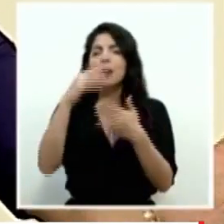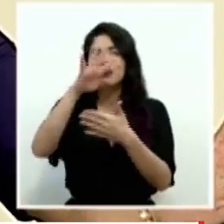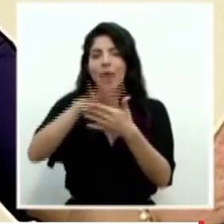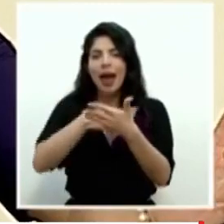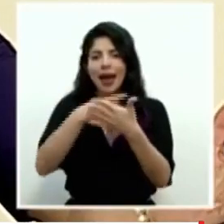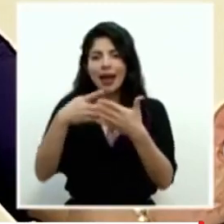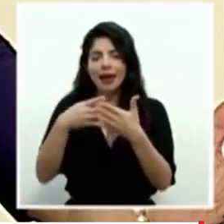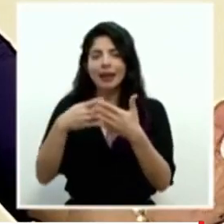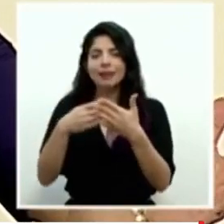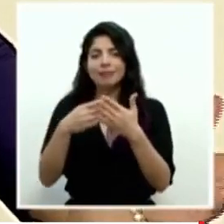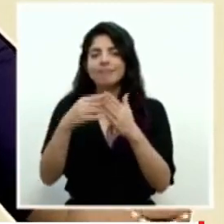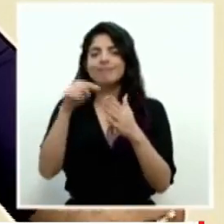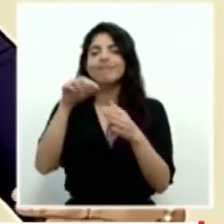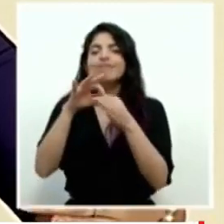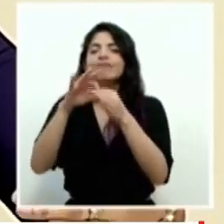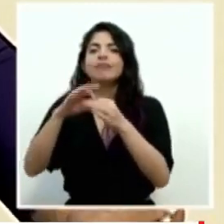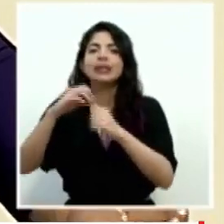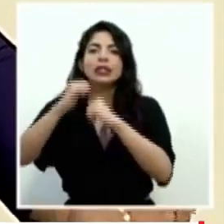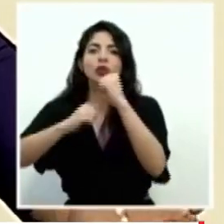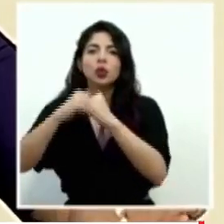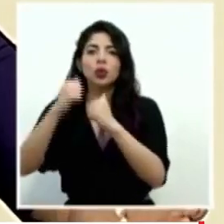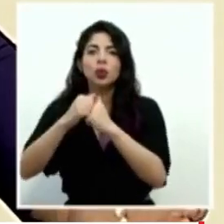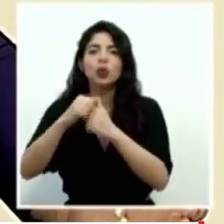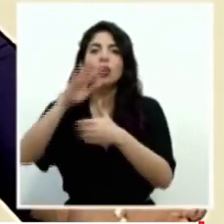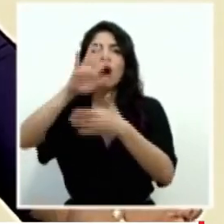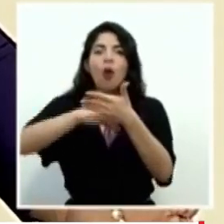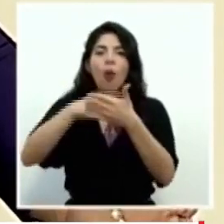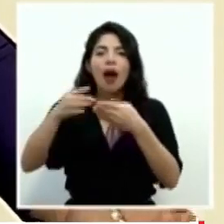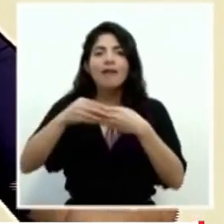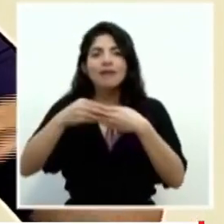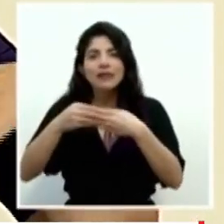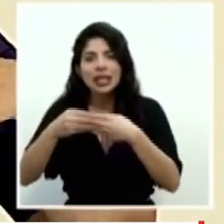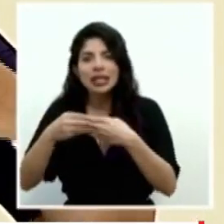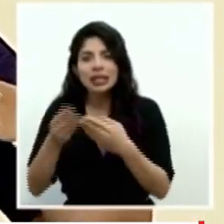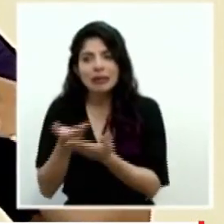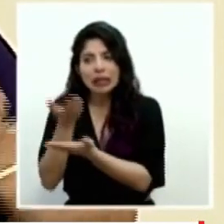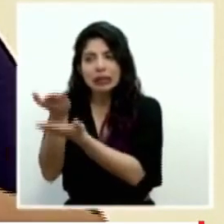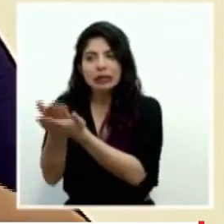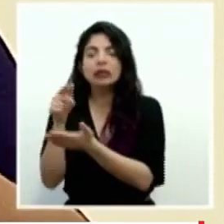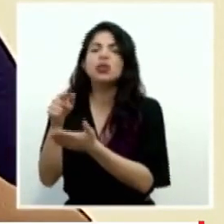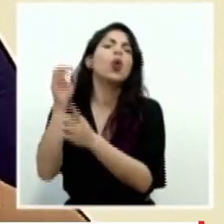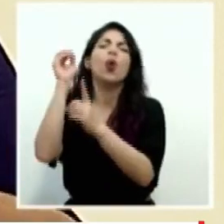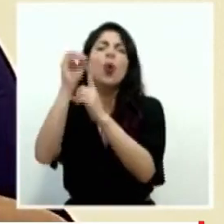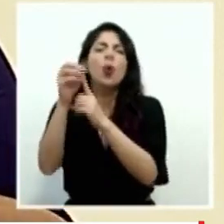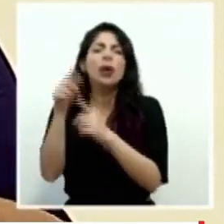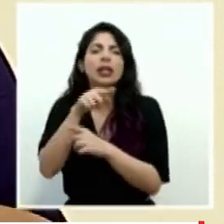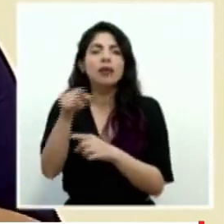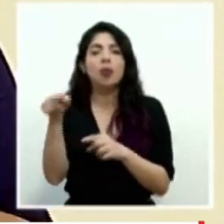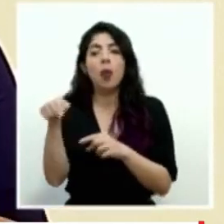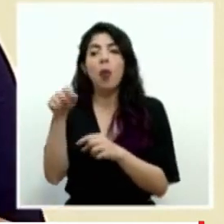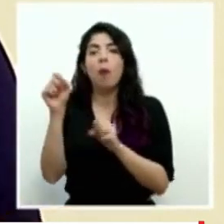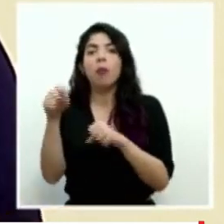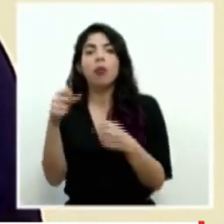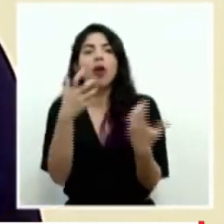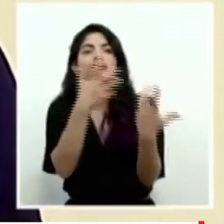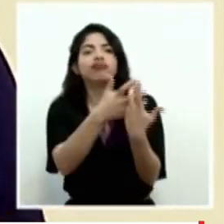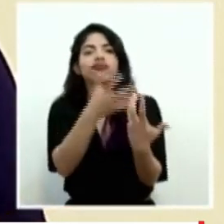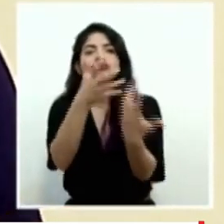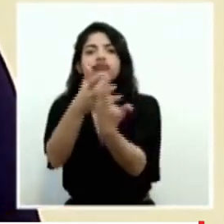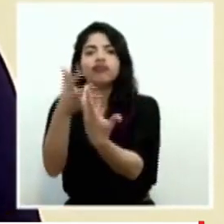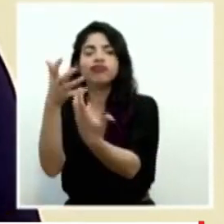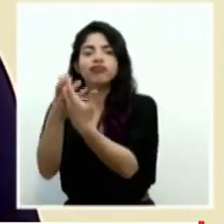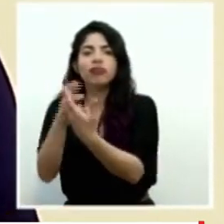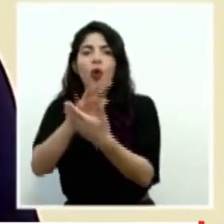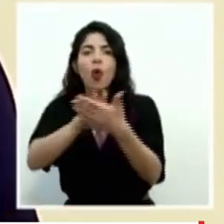estructural que también está en asamblea, donde está todo el tema de jornadas flexibles, que de lo que se trata es que puedan amoldarse a la naturaleza